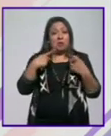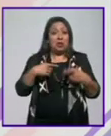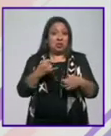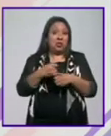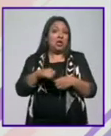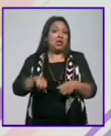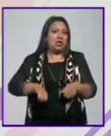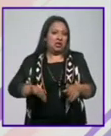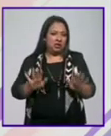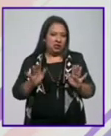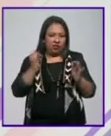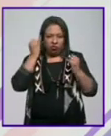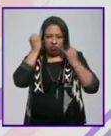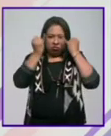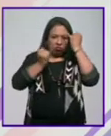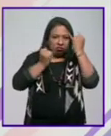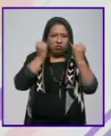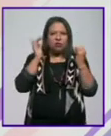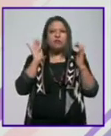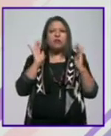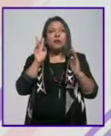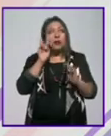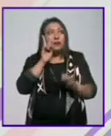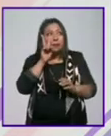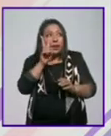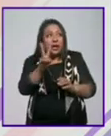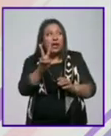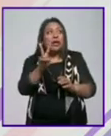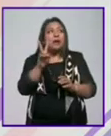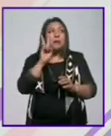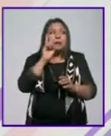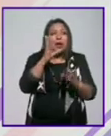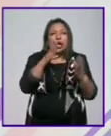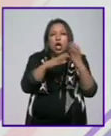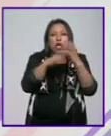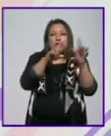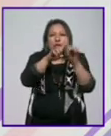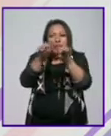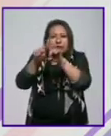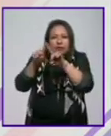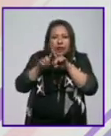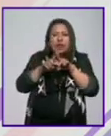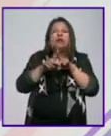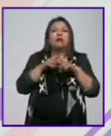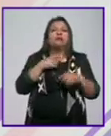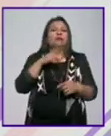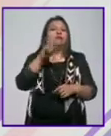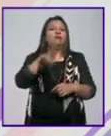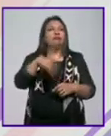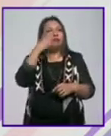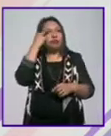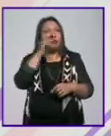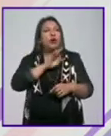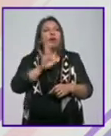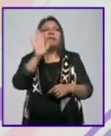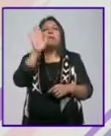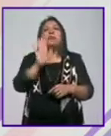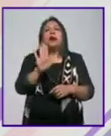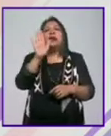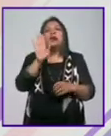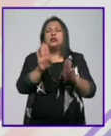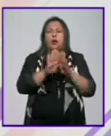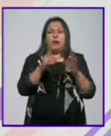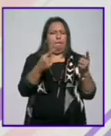bien interesante, un creador que ve y ve muchas cosas al mismo tiempo que en efecto podrían parecer